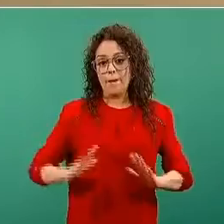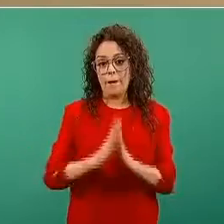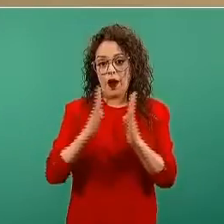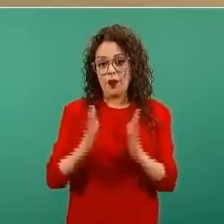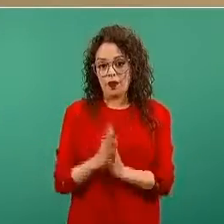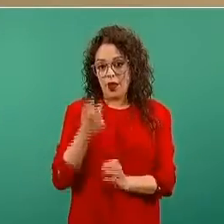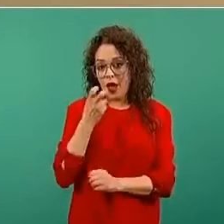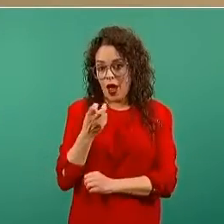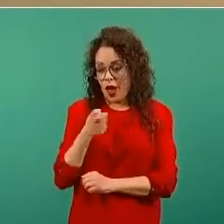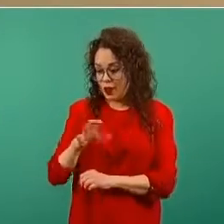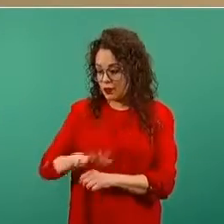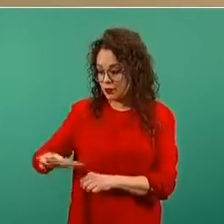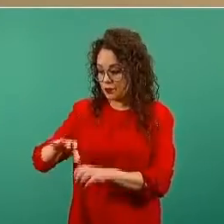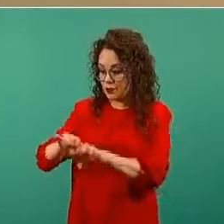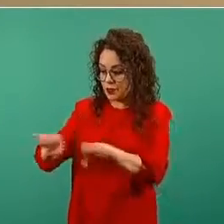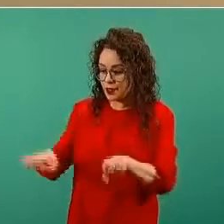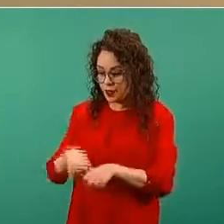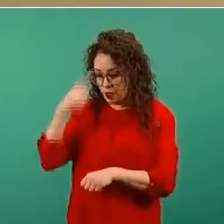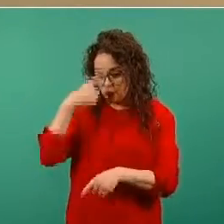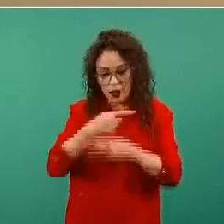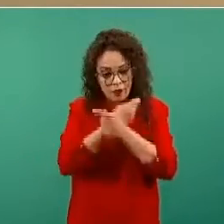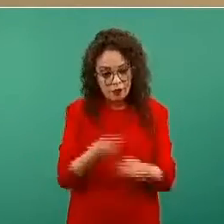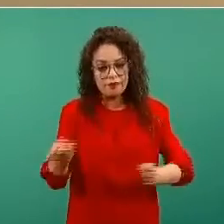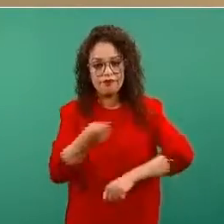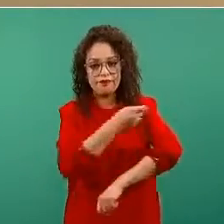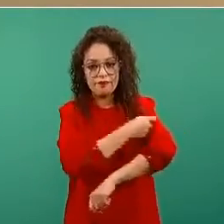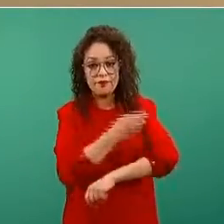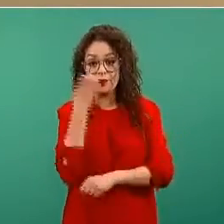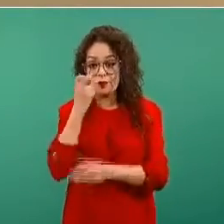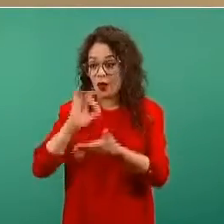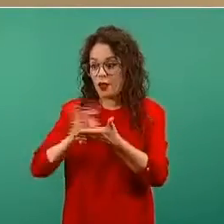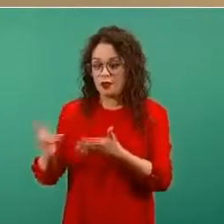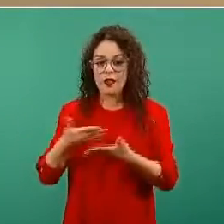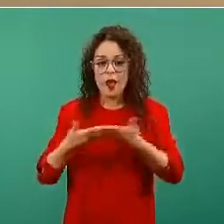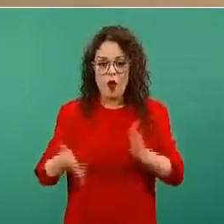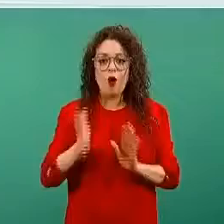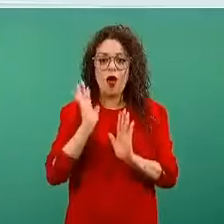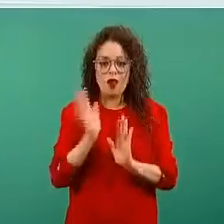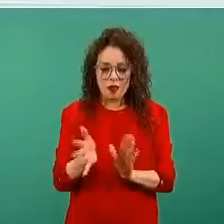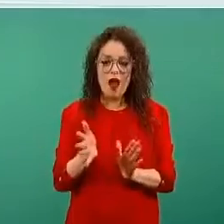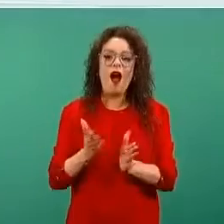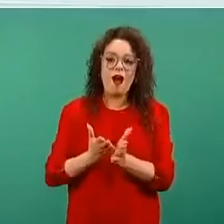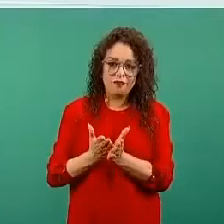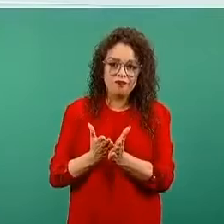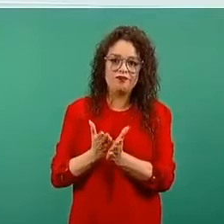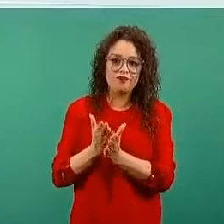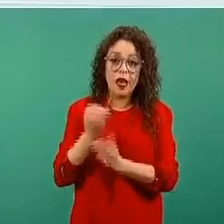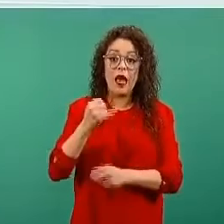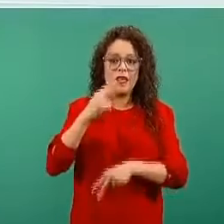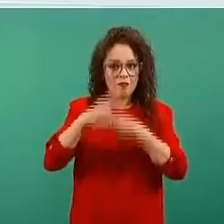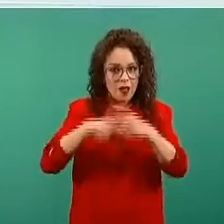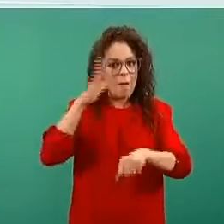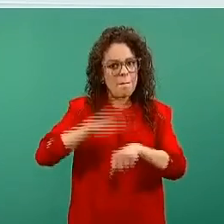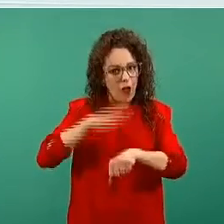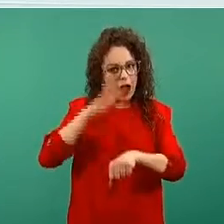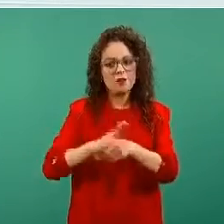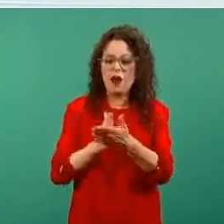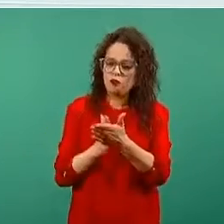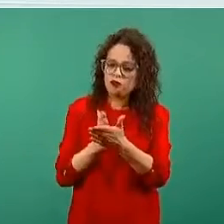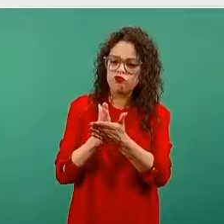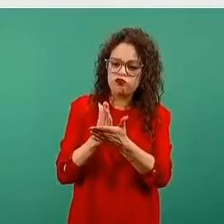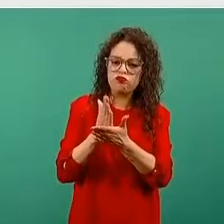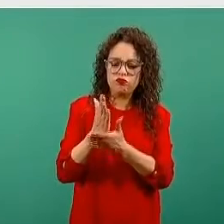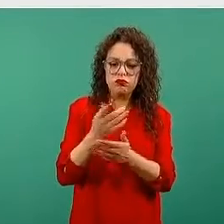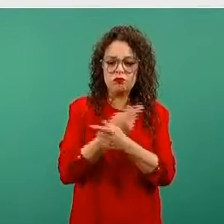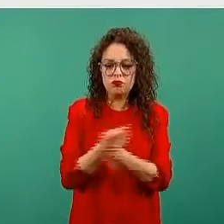operativo Correcaminos, y por eso hemos logrado lo que hasta el momento logramos y vamos por más. Vamos a ver la aplicación diaria.